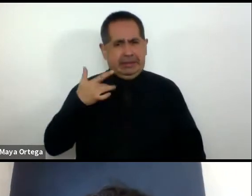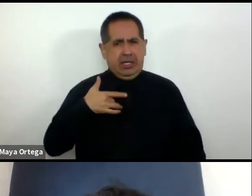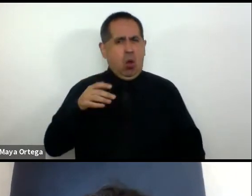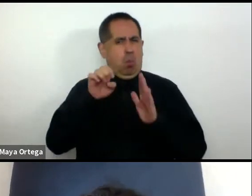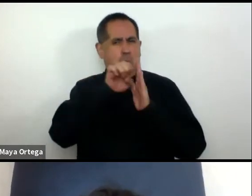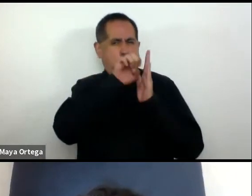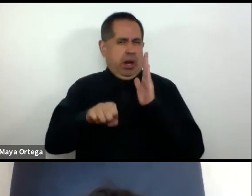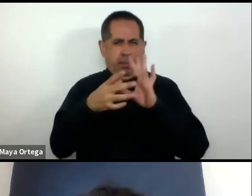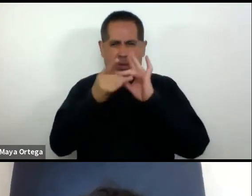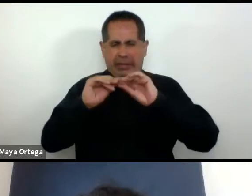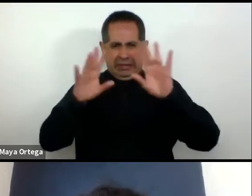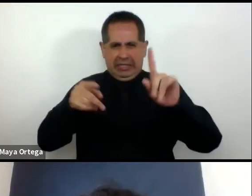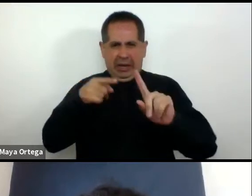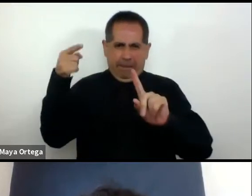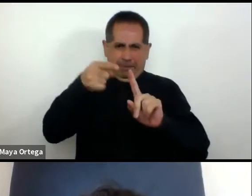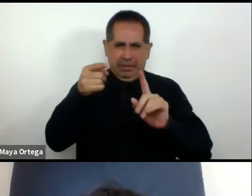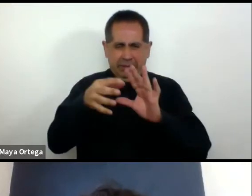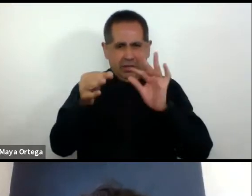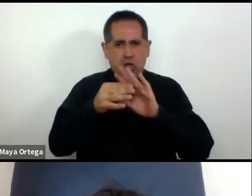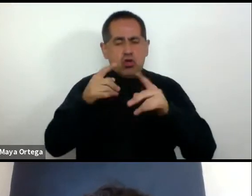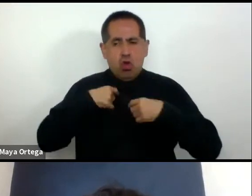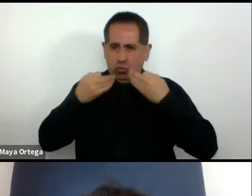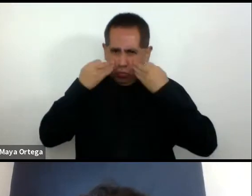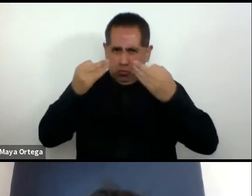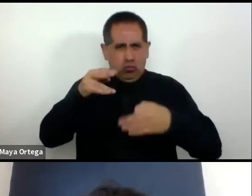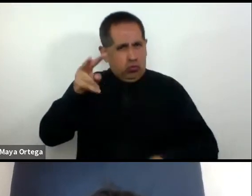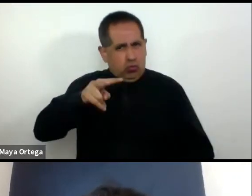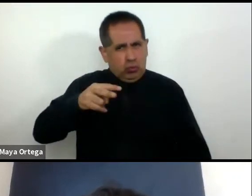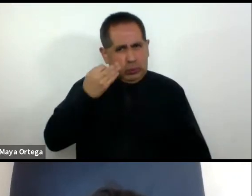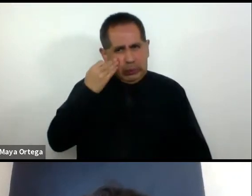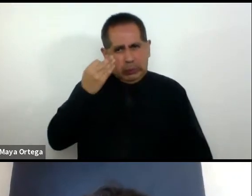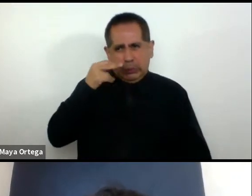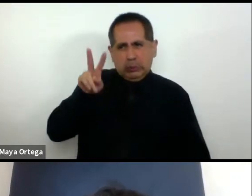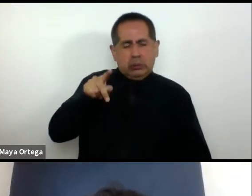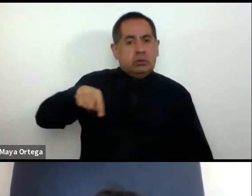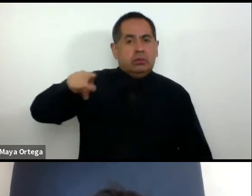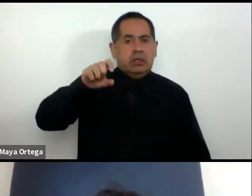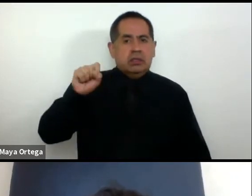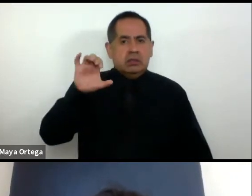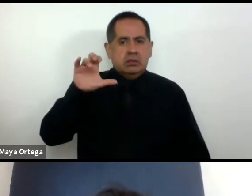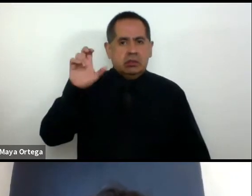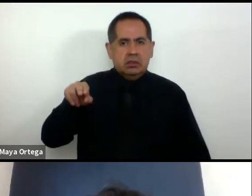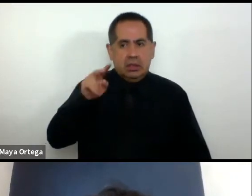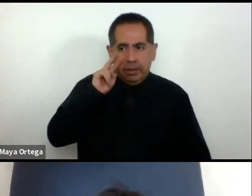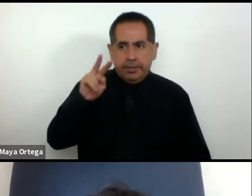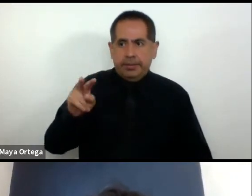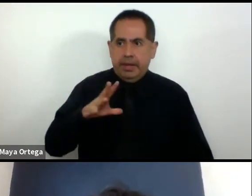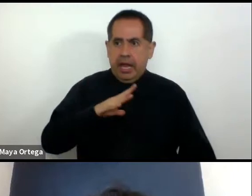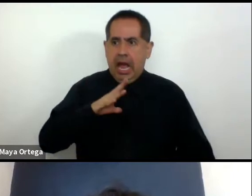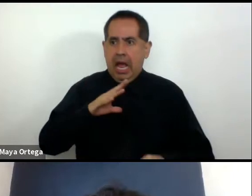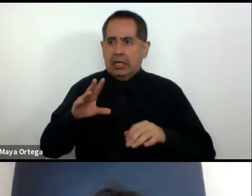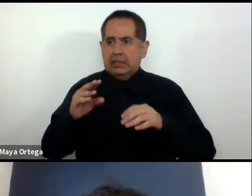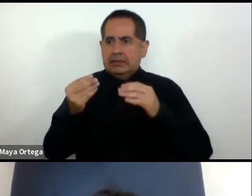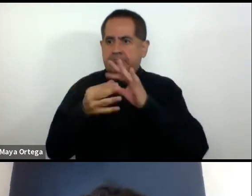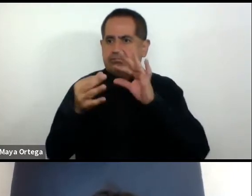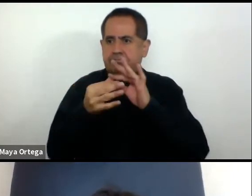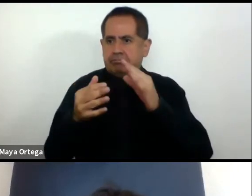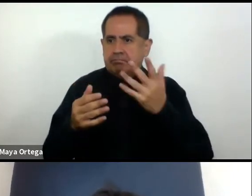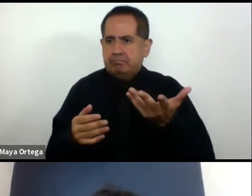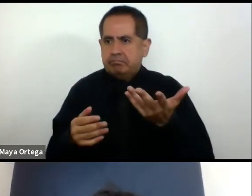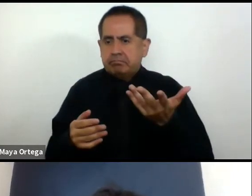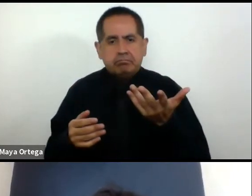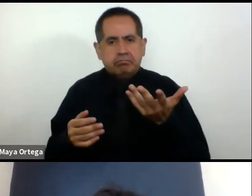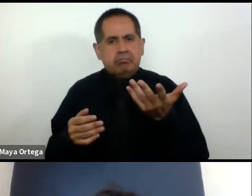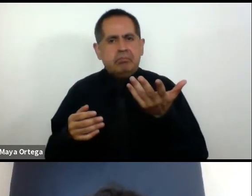ejemplo en concreto con el que yo me he topado mucho en la corte, ¿no? Tenemos un sistema que ha delegado en